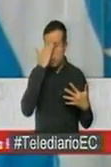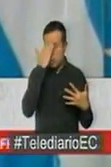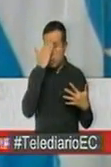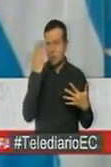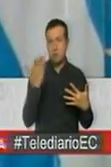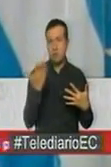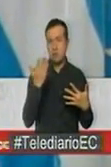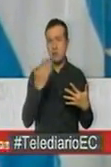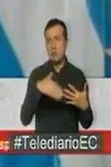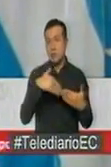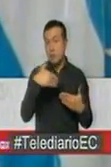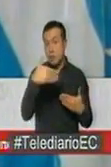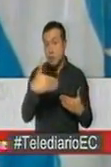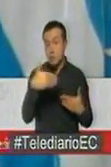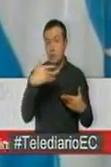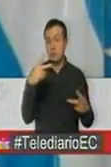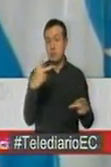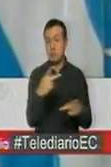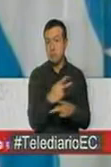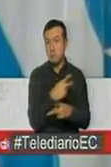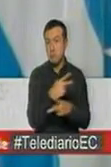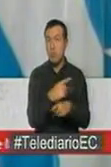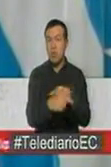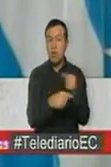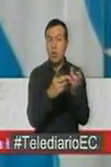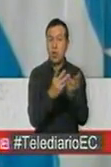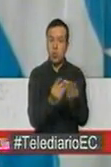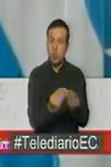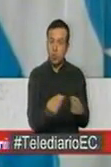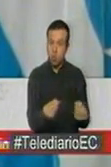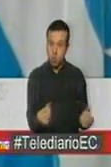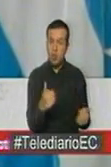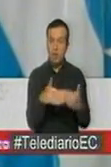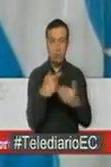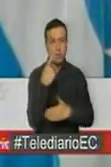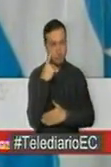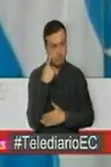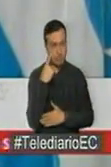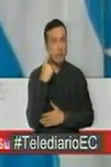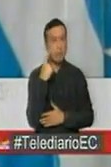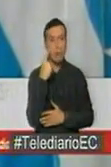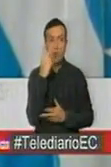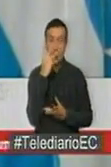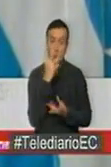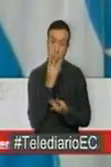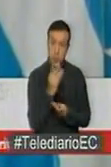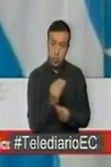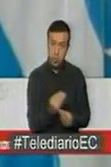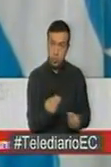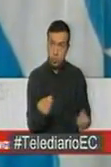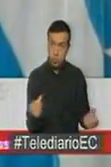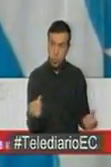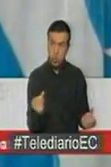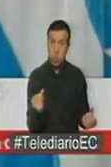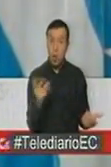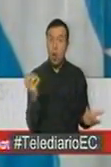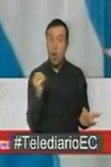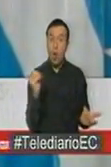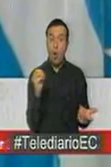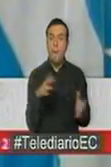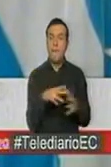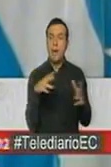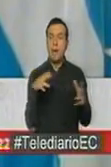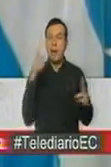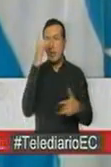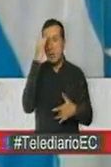que la crisis va menguando, habrá que revisarlas para abajo, y si es que la crisis se